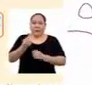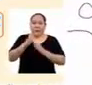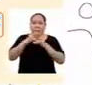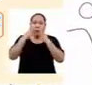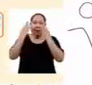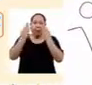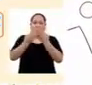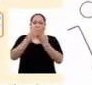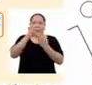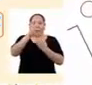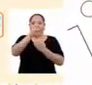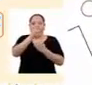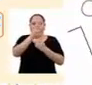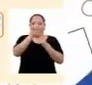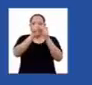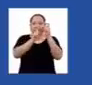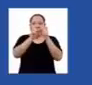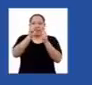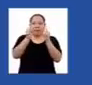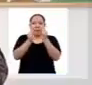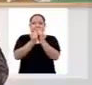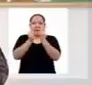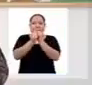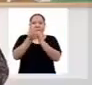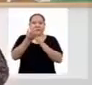4 integrantes.